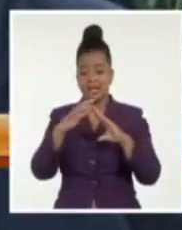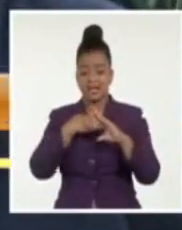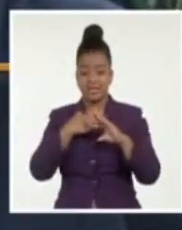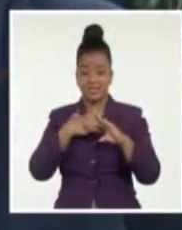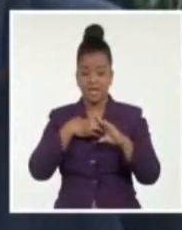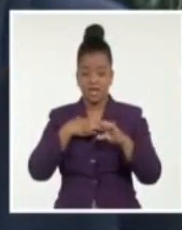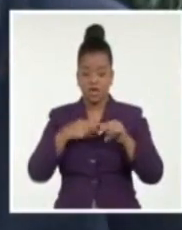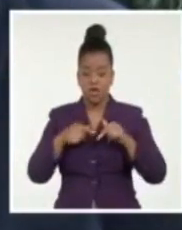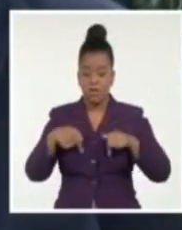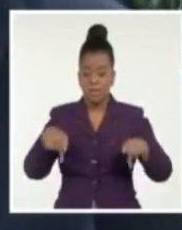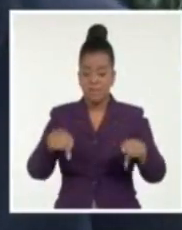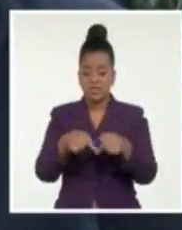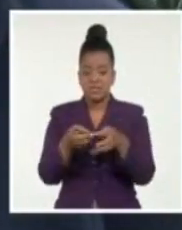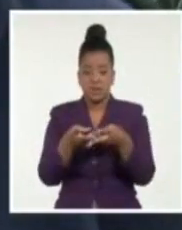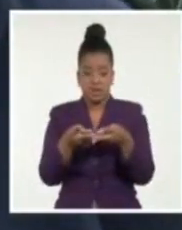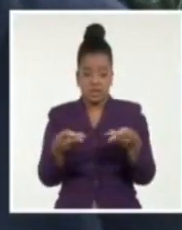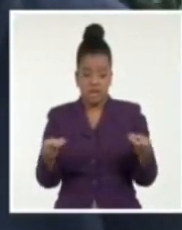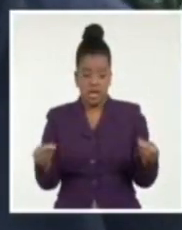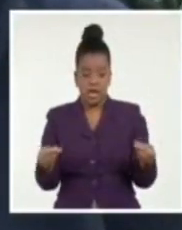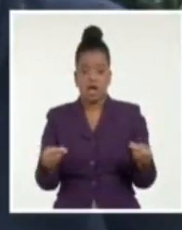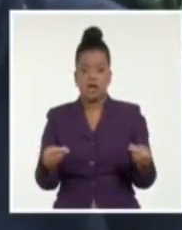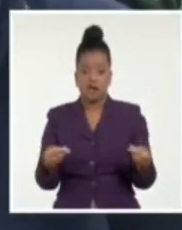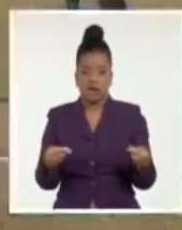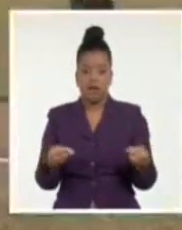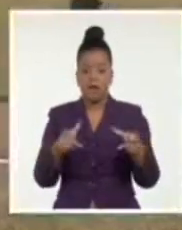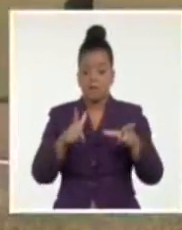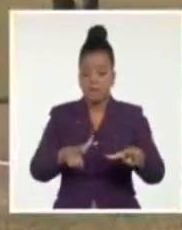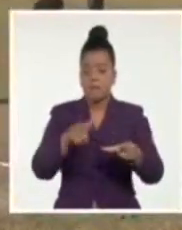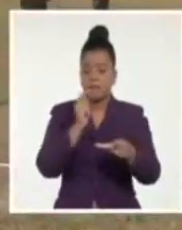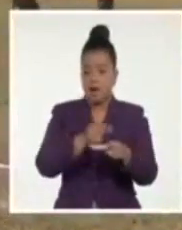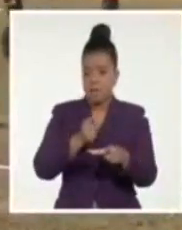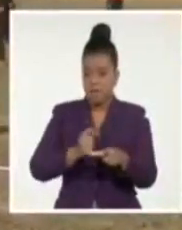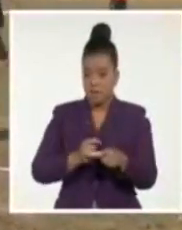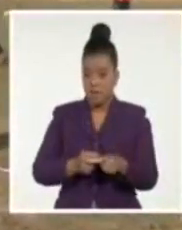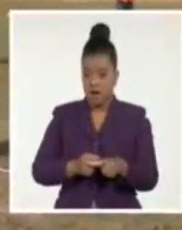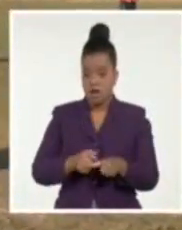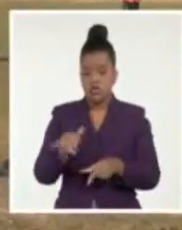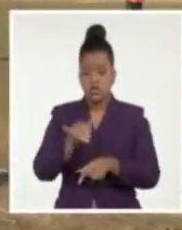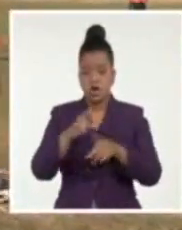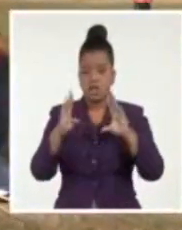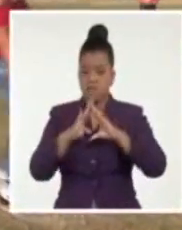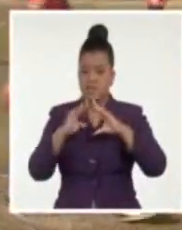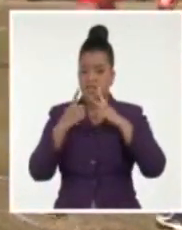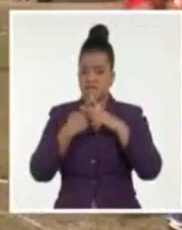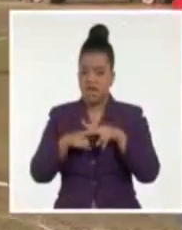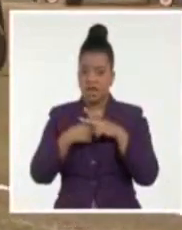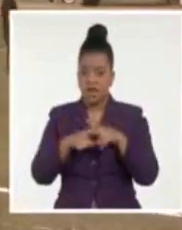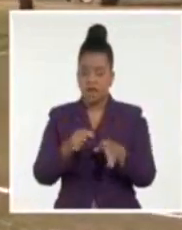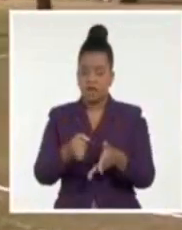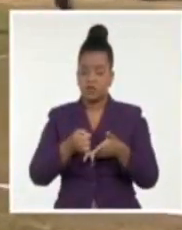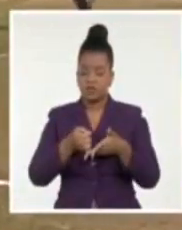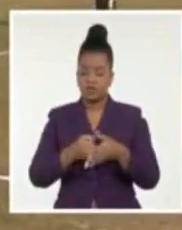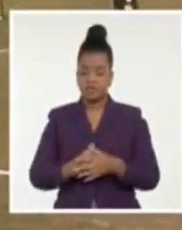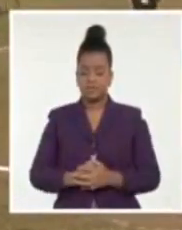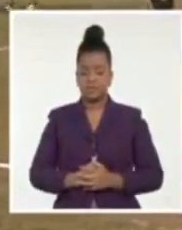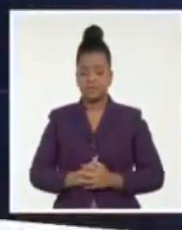está haciendo el levantamiento de todas las dificultades que hay en vivienda. En Camagüey, Luis Naranjo, Sistema Informativo de la Televisión Cubana.